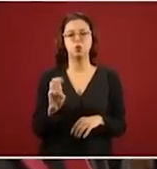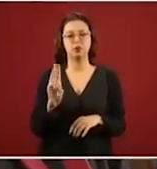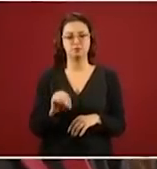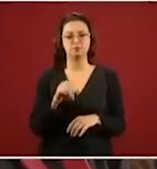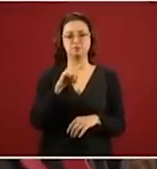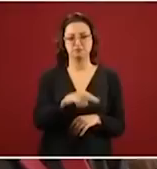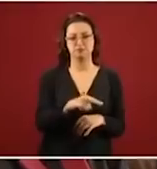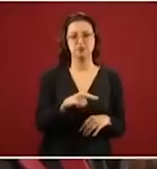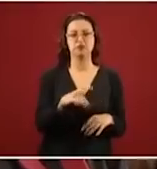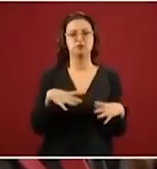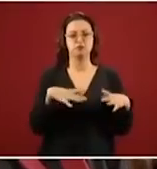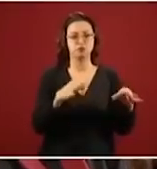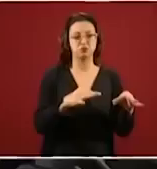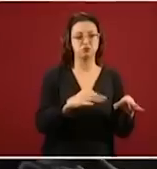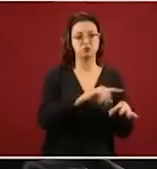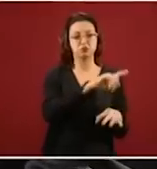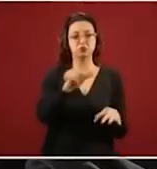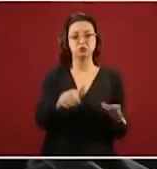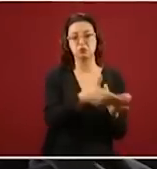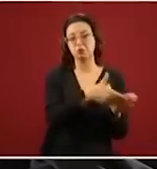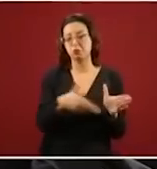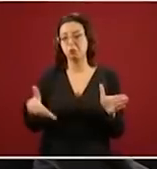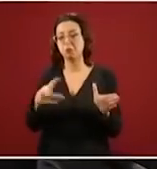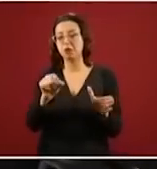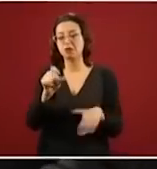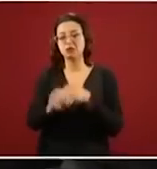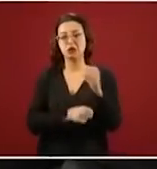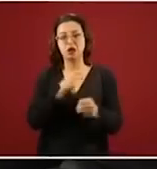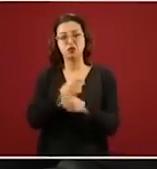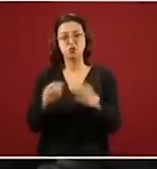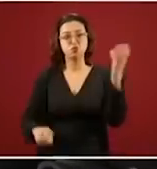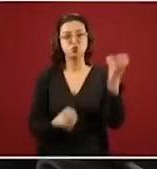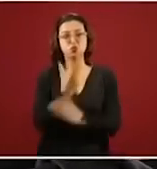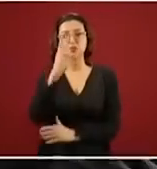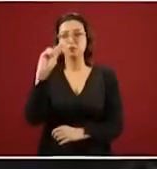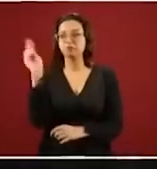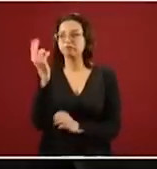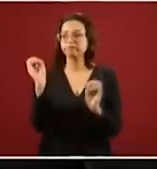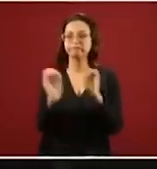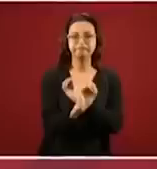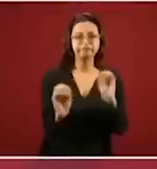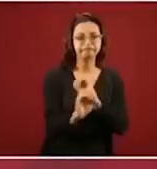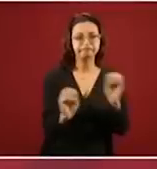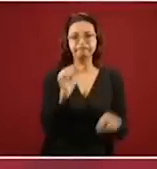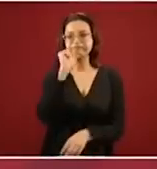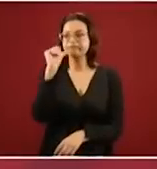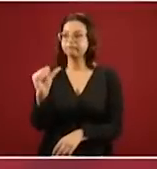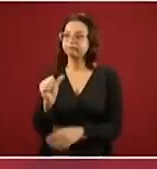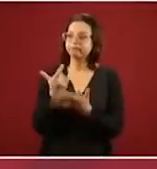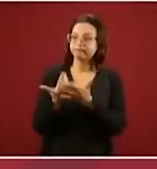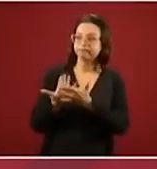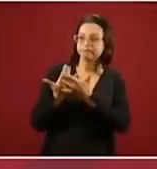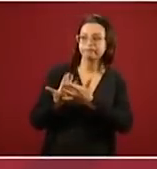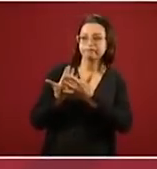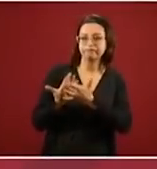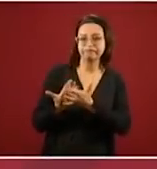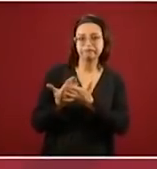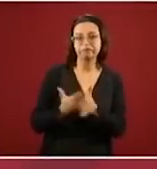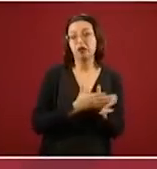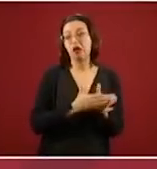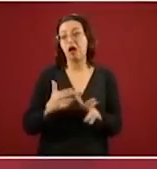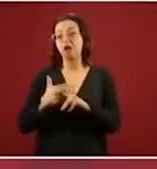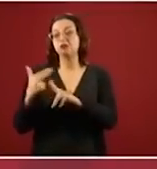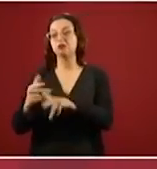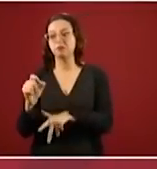y pasaron más de 20 años para que se abriera una universidad pública porque la política y educativa